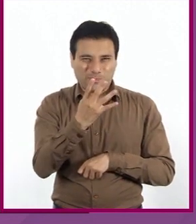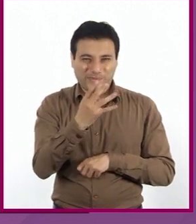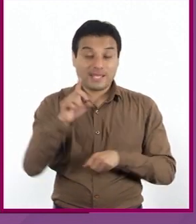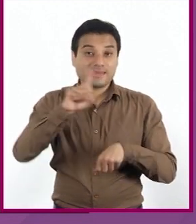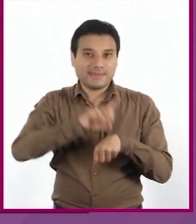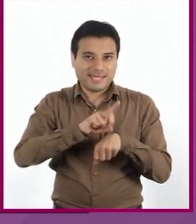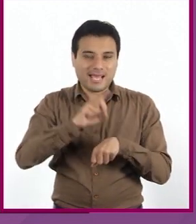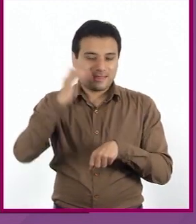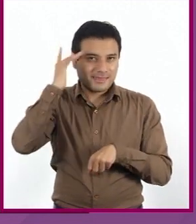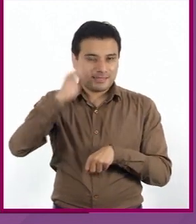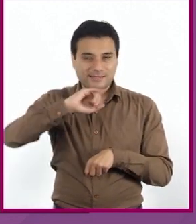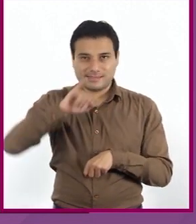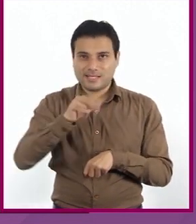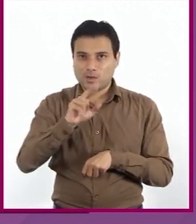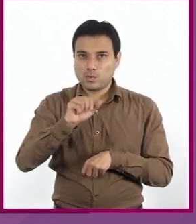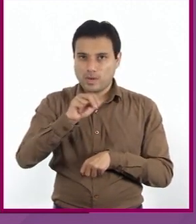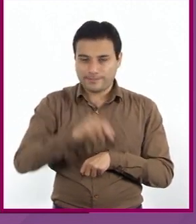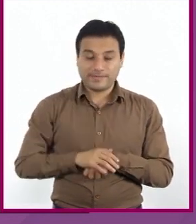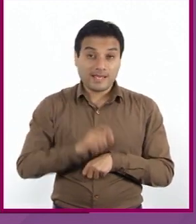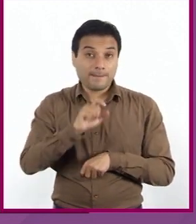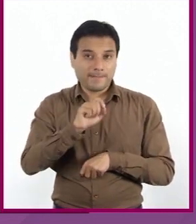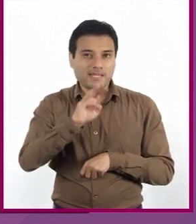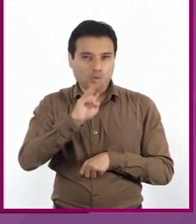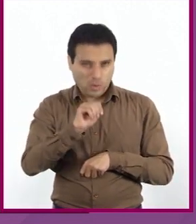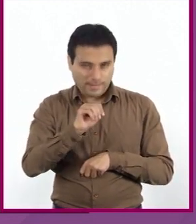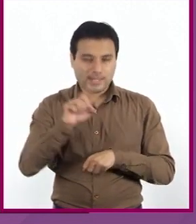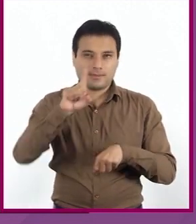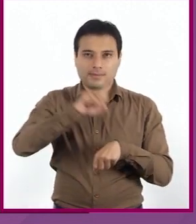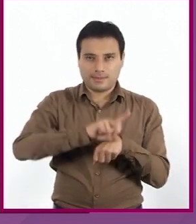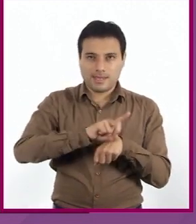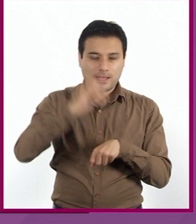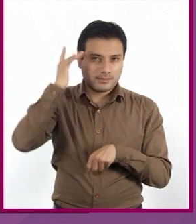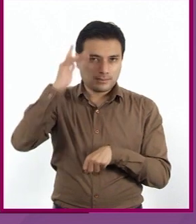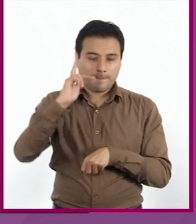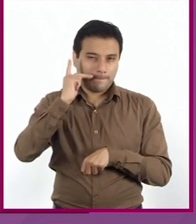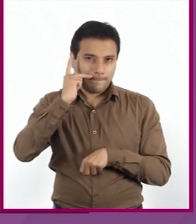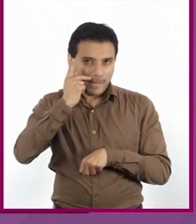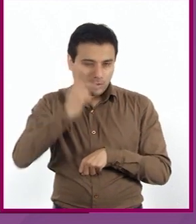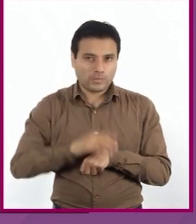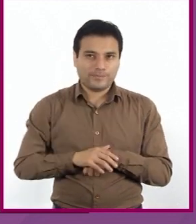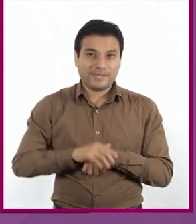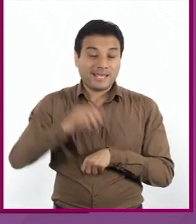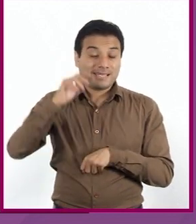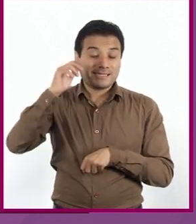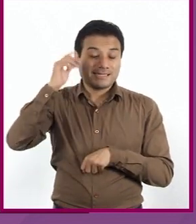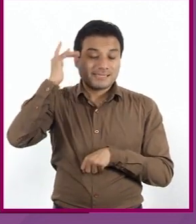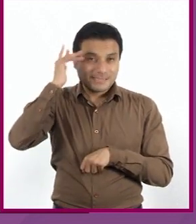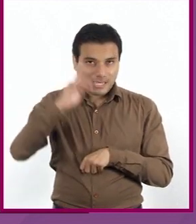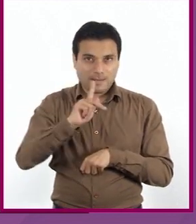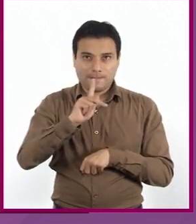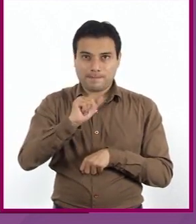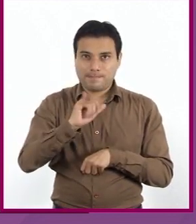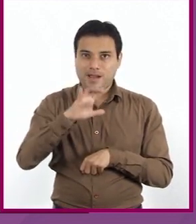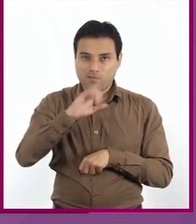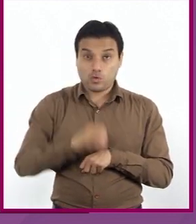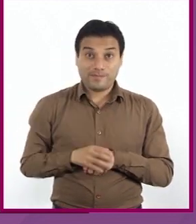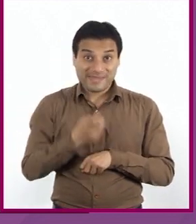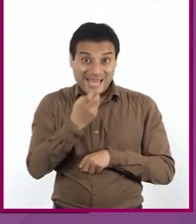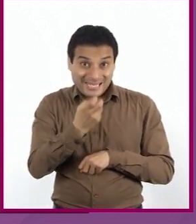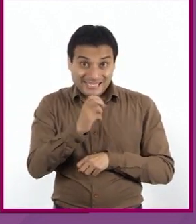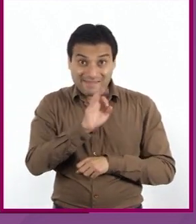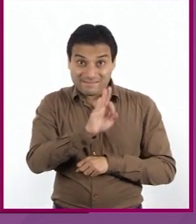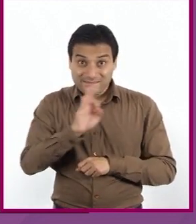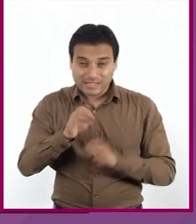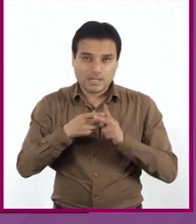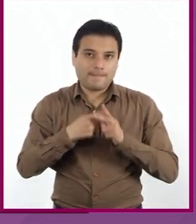el 29, día de San Pedro y San Pablo, debido a que la tradición señala que son las fechas en las que se inician las